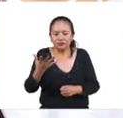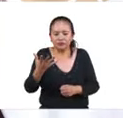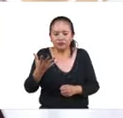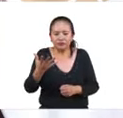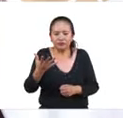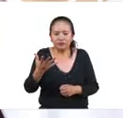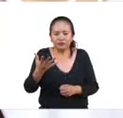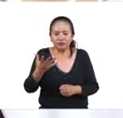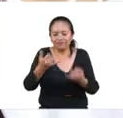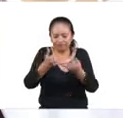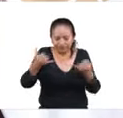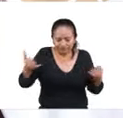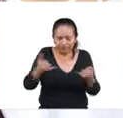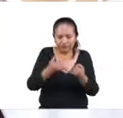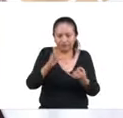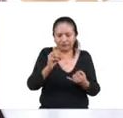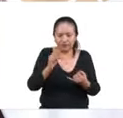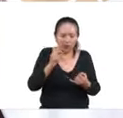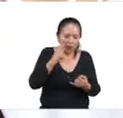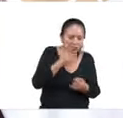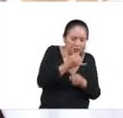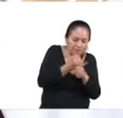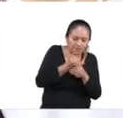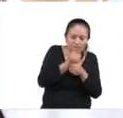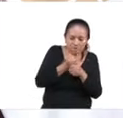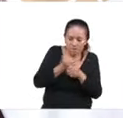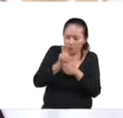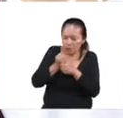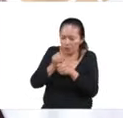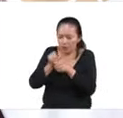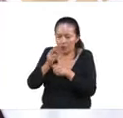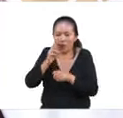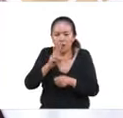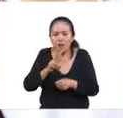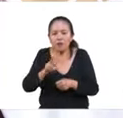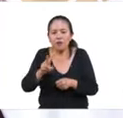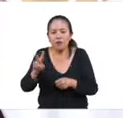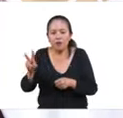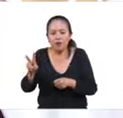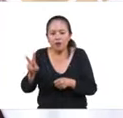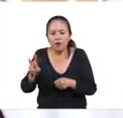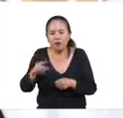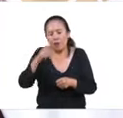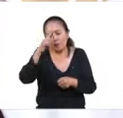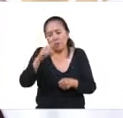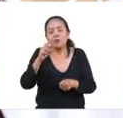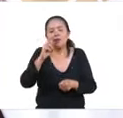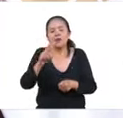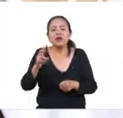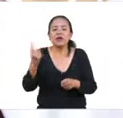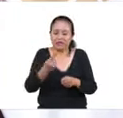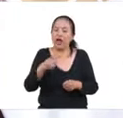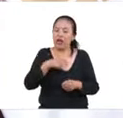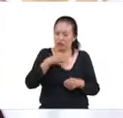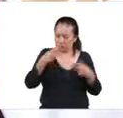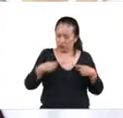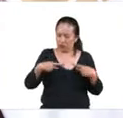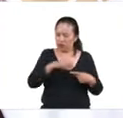cobre? Entonces está siguiendo todo el caminito para poder hacer pues una investigación mucho más detallada y que haya las